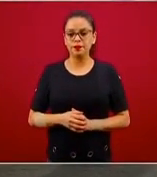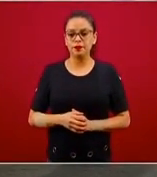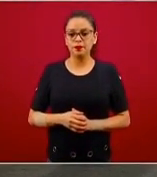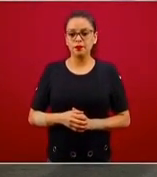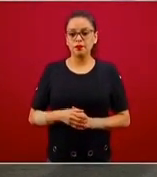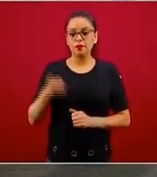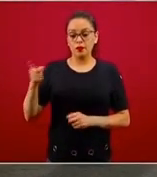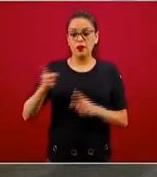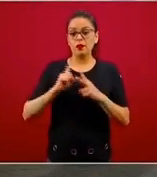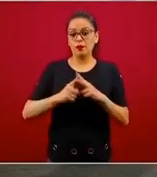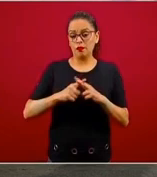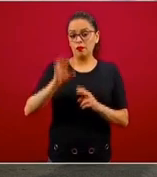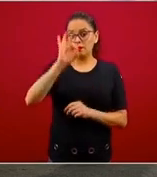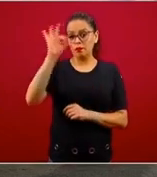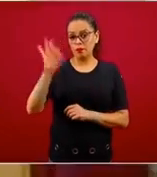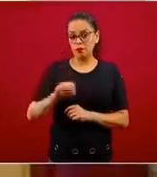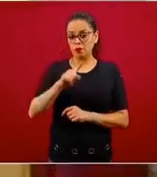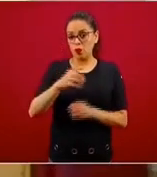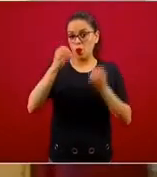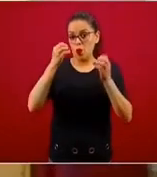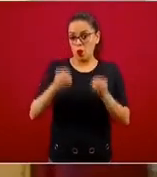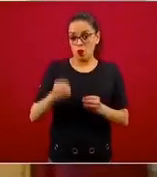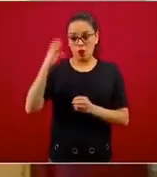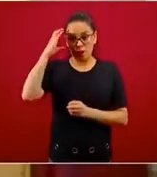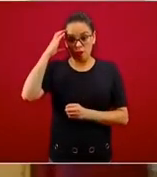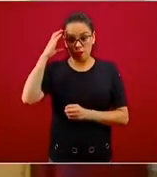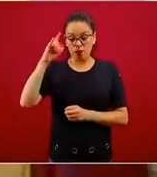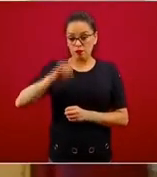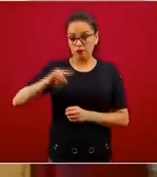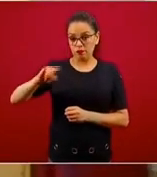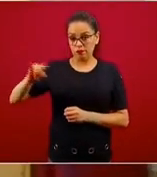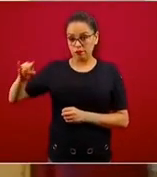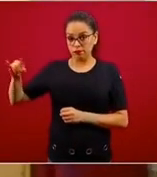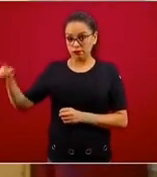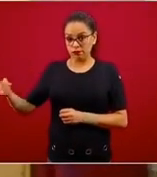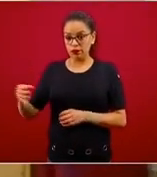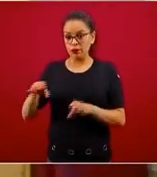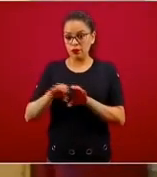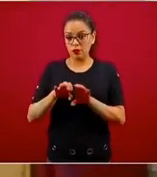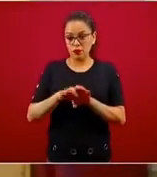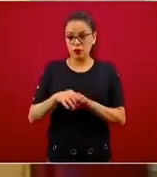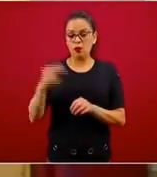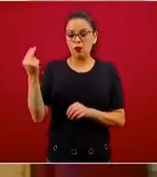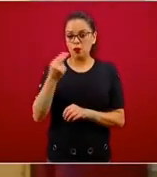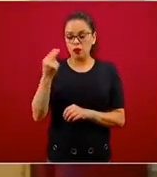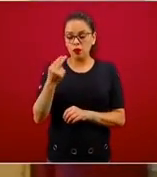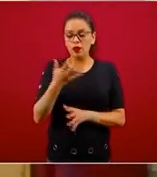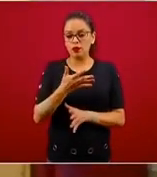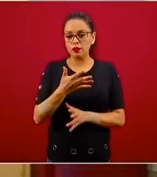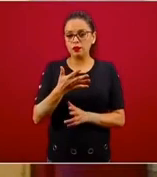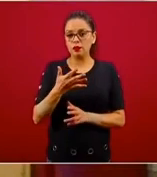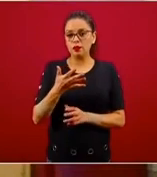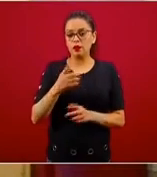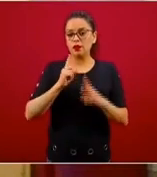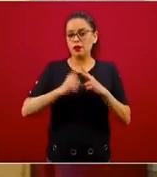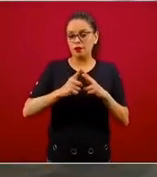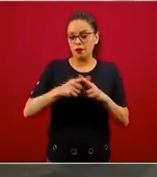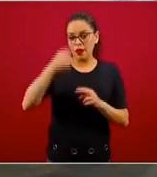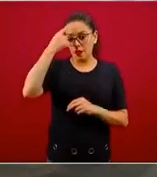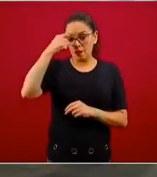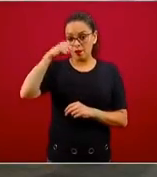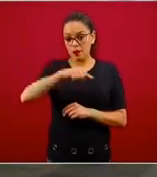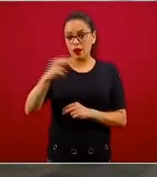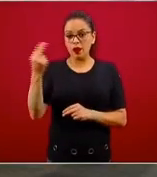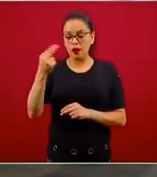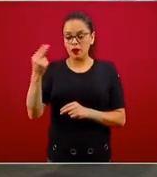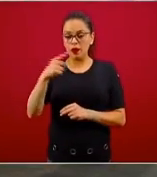estos porcentajes de ocupación en And niveles que siempre dejen camas disponibles, es decir, we would like to emphasize contribuyan once a que again